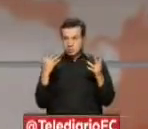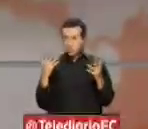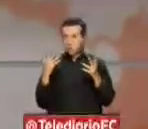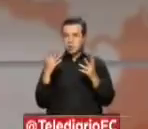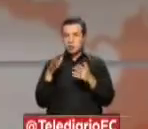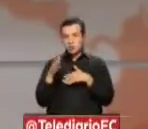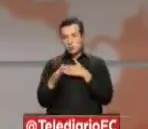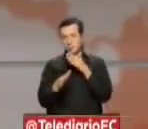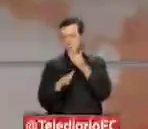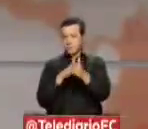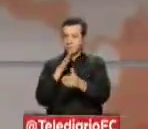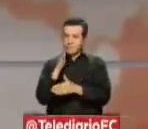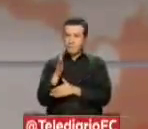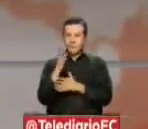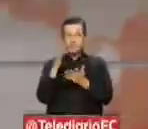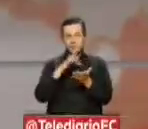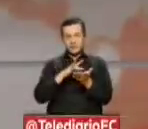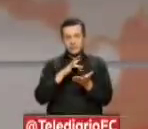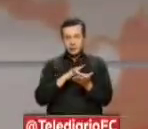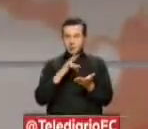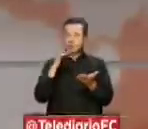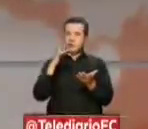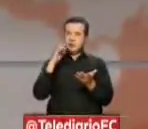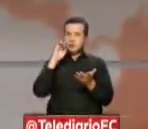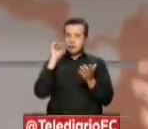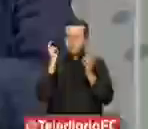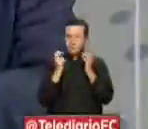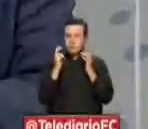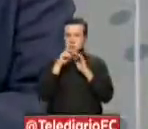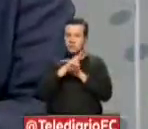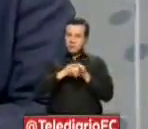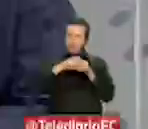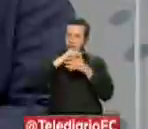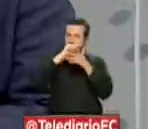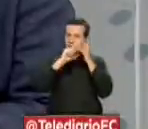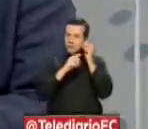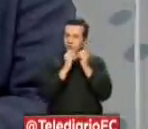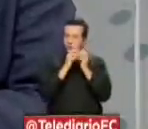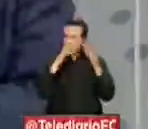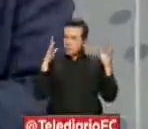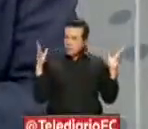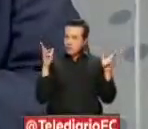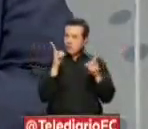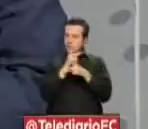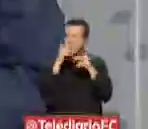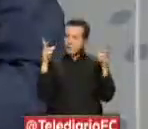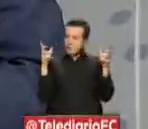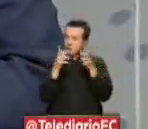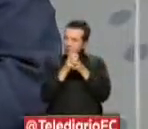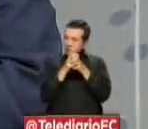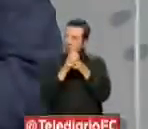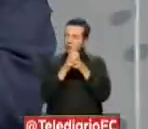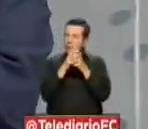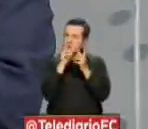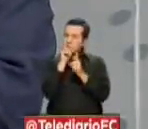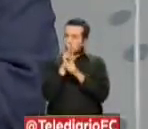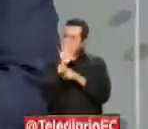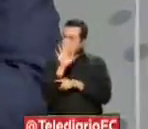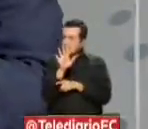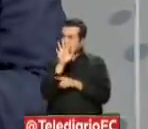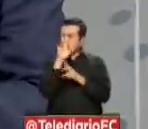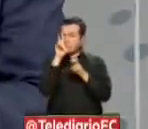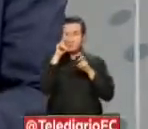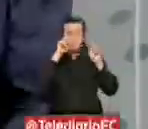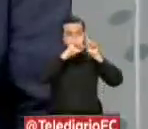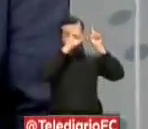pesquería artesanal, minería, turismo, entre otras. Es decir, son formas de agrupación productiva que no son, que no responden al esquema